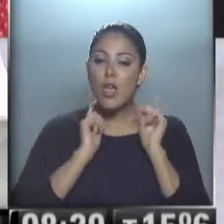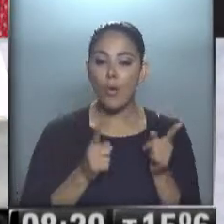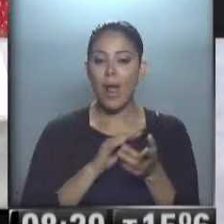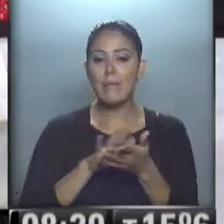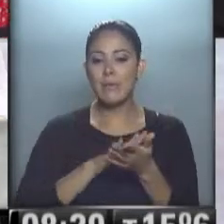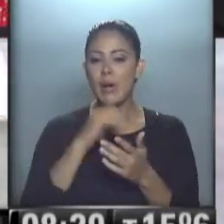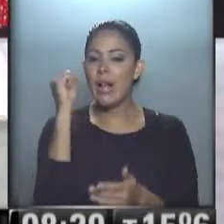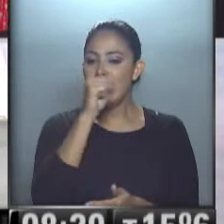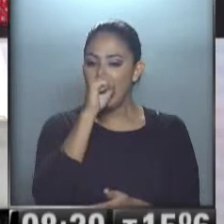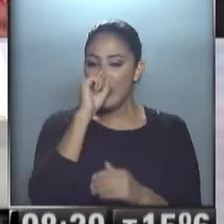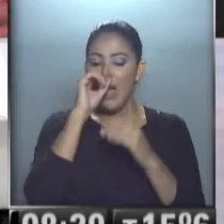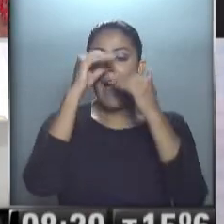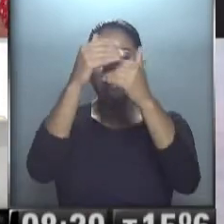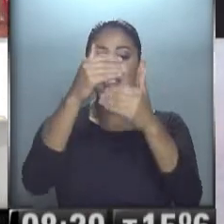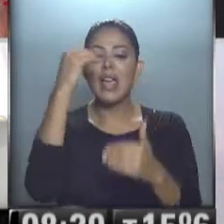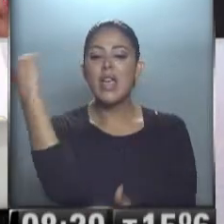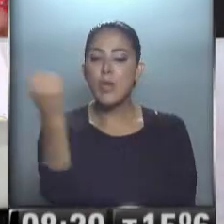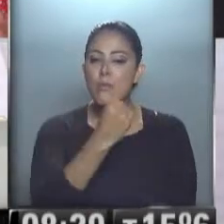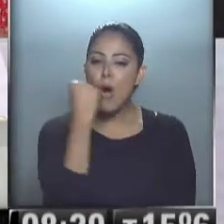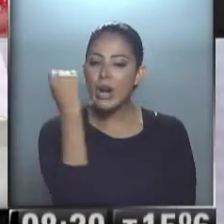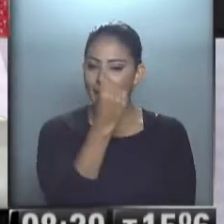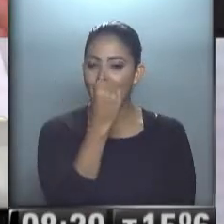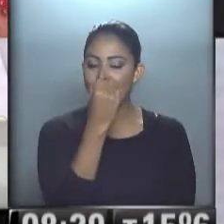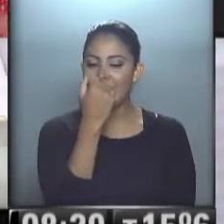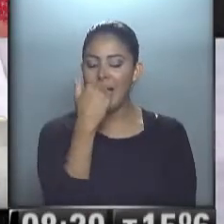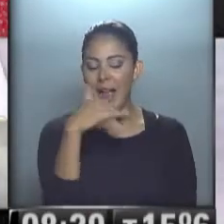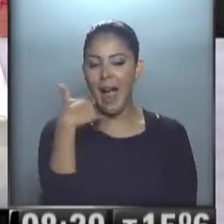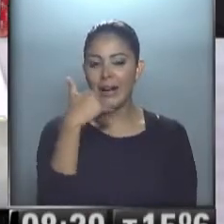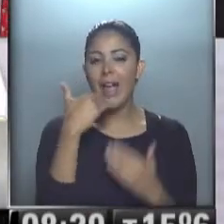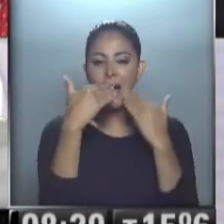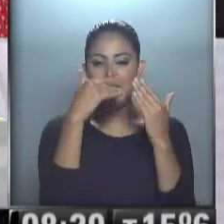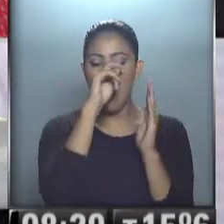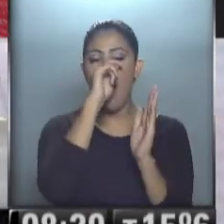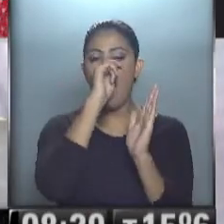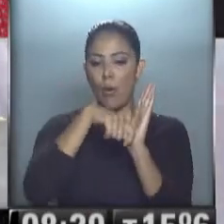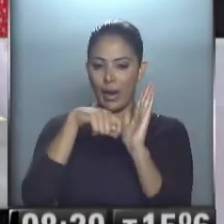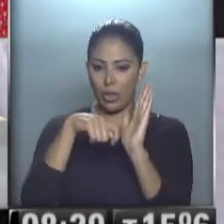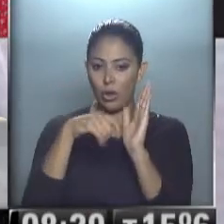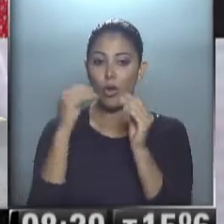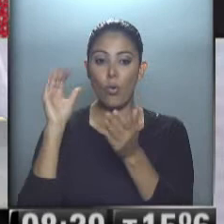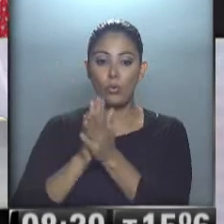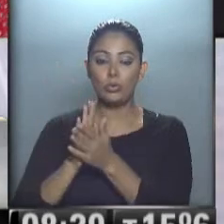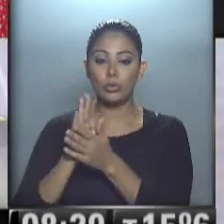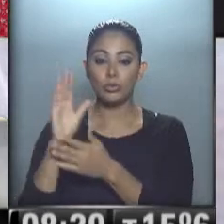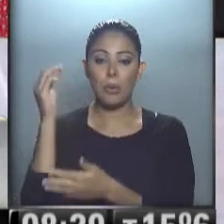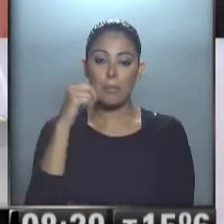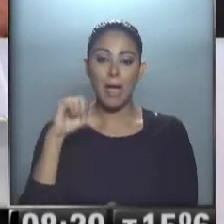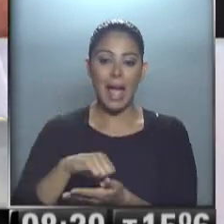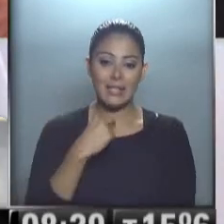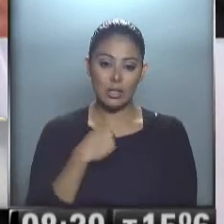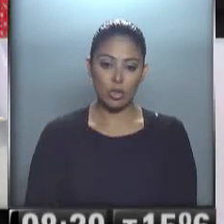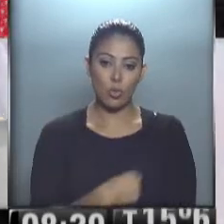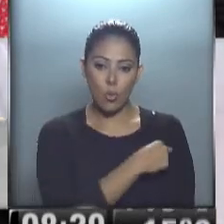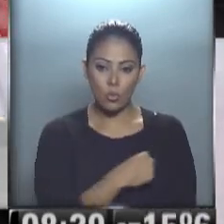lo menos el intento es un avance importantísimo que están logrando argentina con este acuerdo nada menos que con suiza por lo que significa